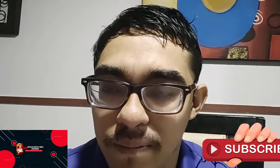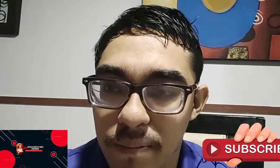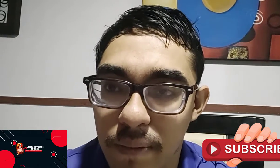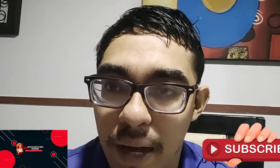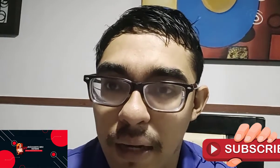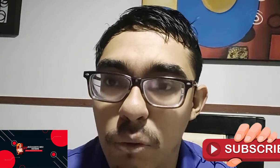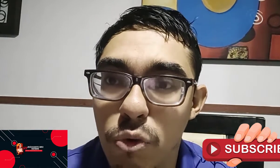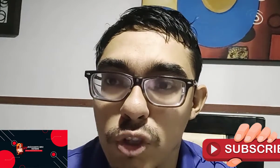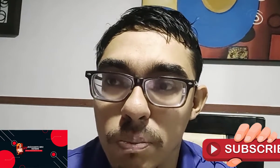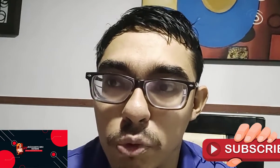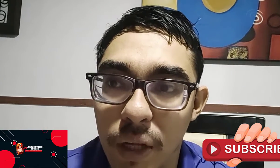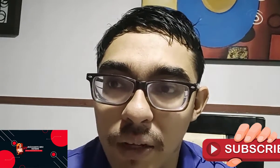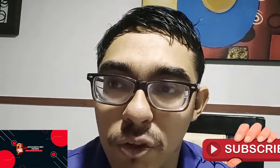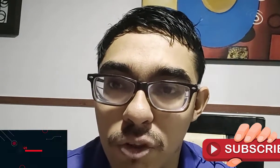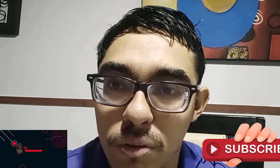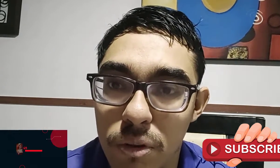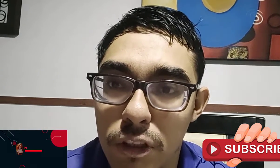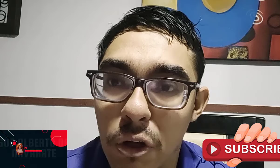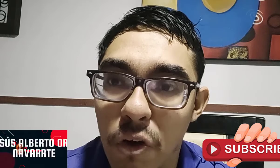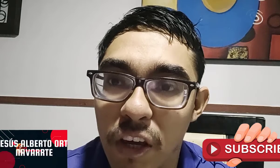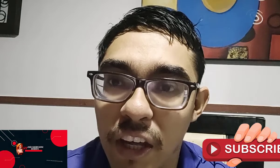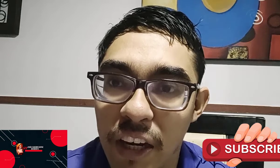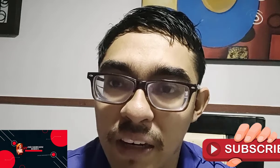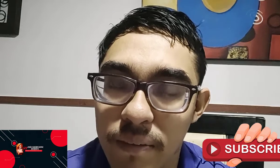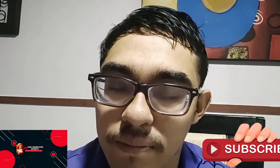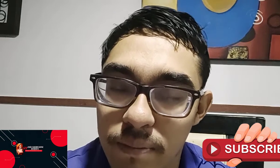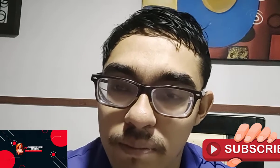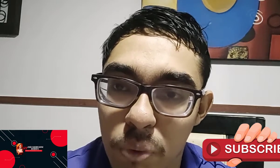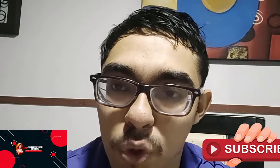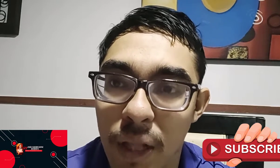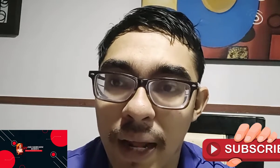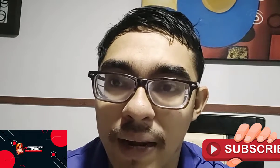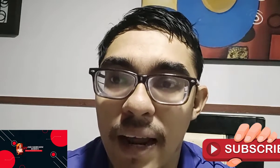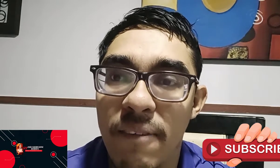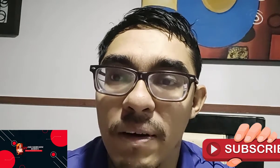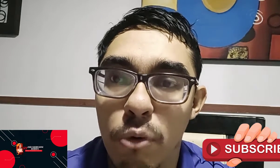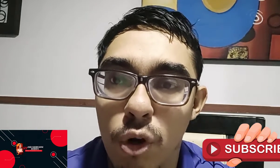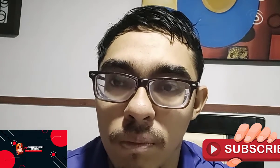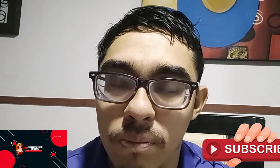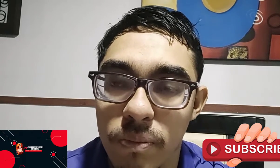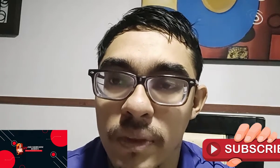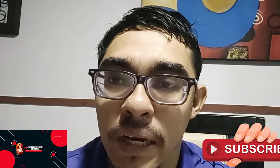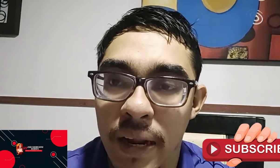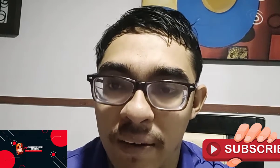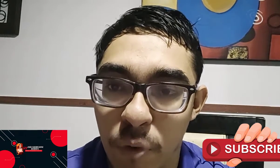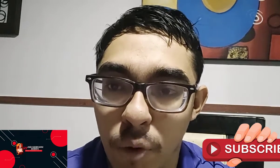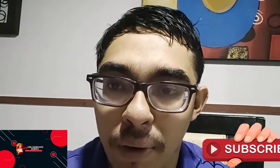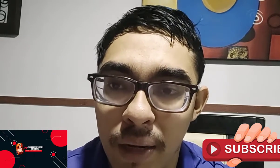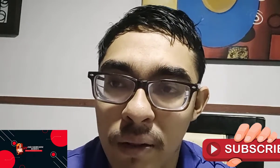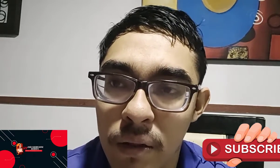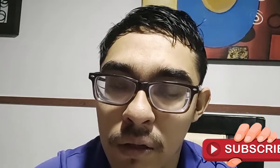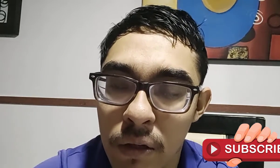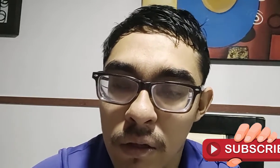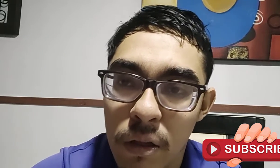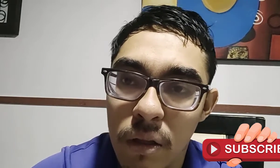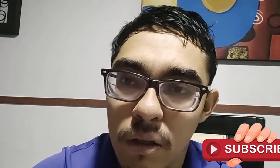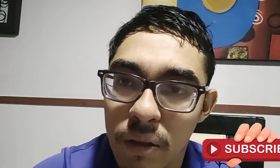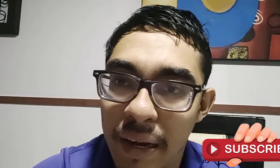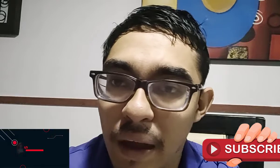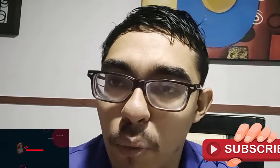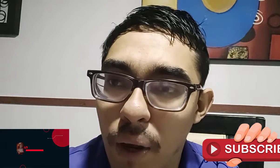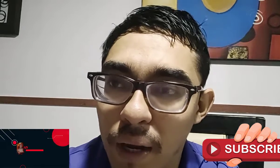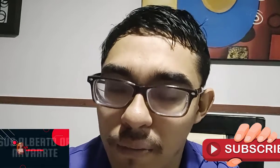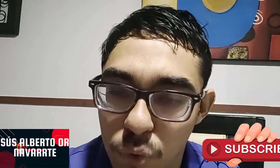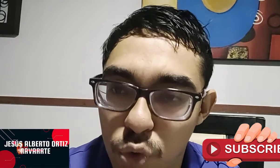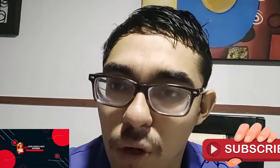si algunos diputados no quieren votar a favor de la reforma,